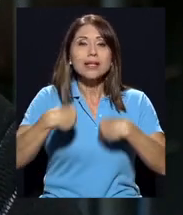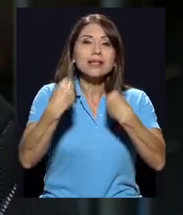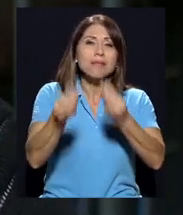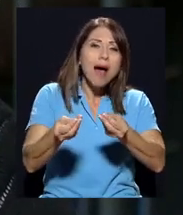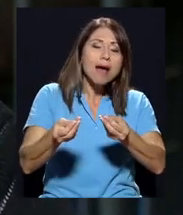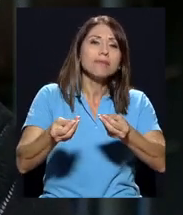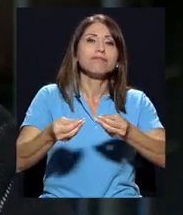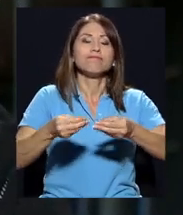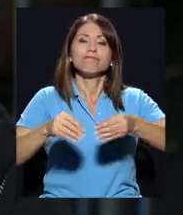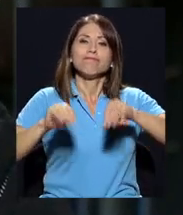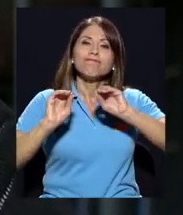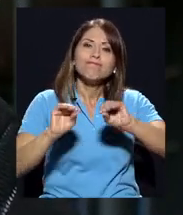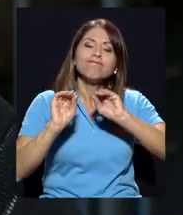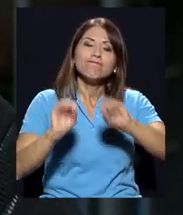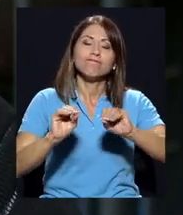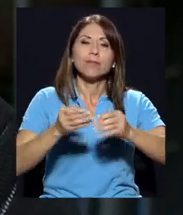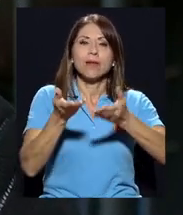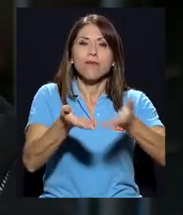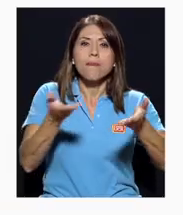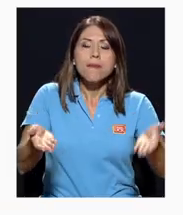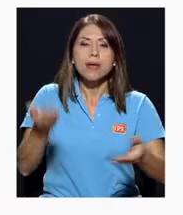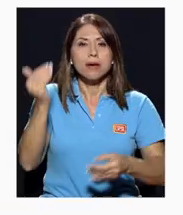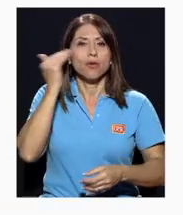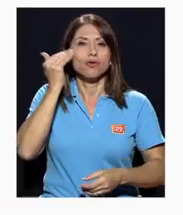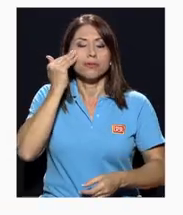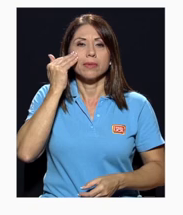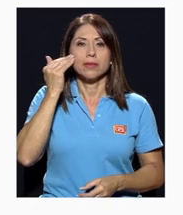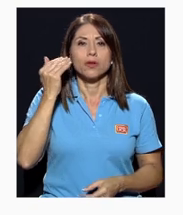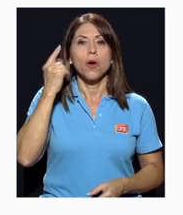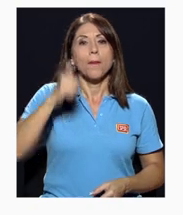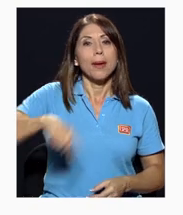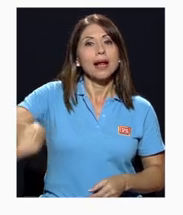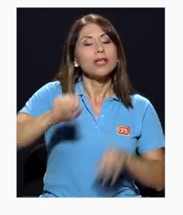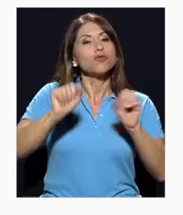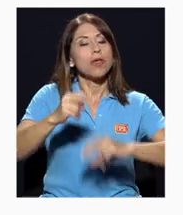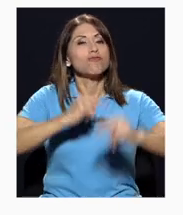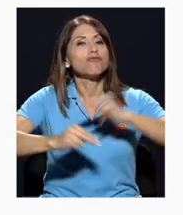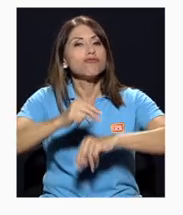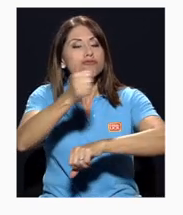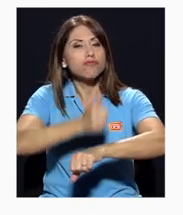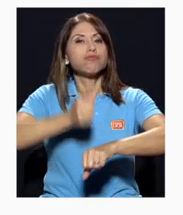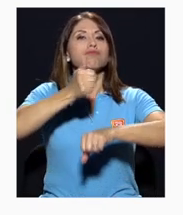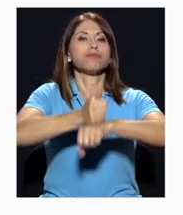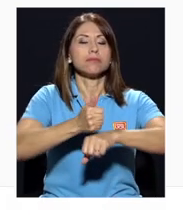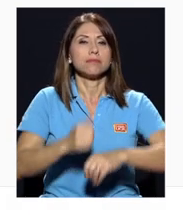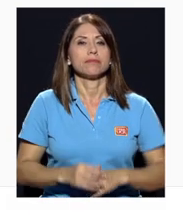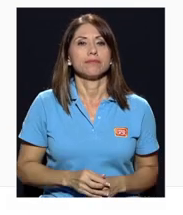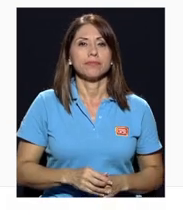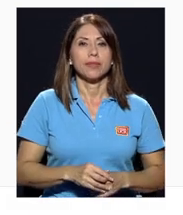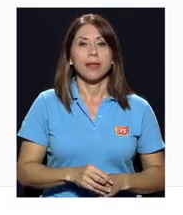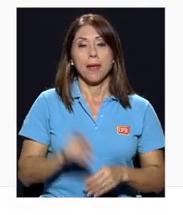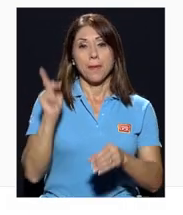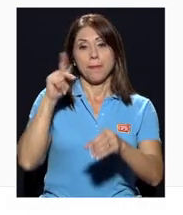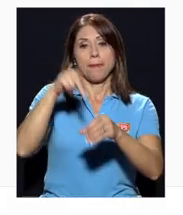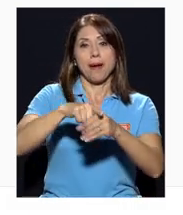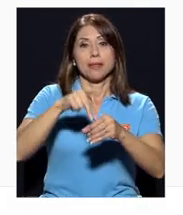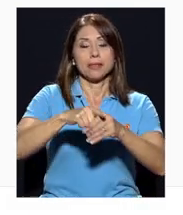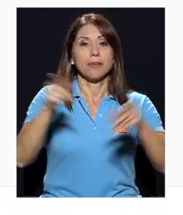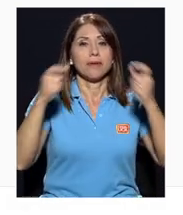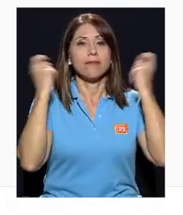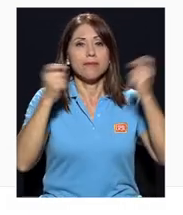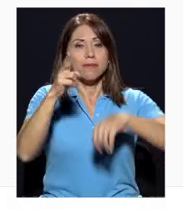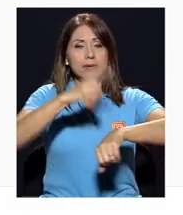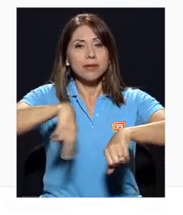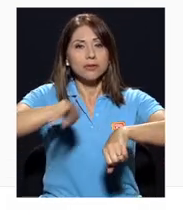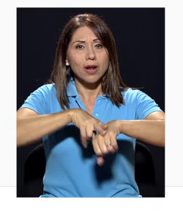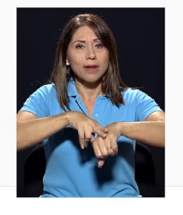la parte de herramientas, de conocimiento para lo que es la gestión de un emprendimiento. Participar en ferias nacionales y